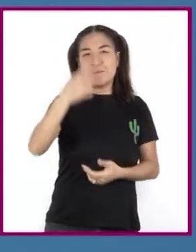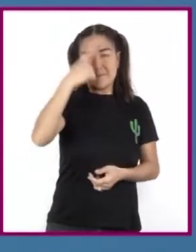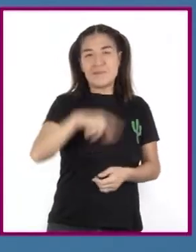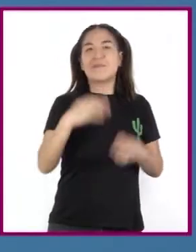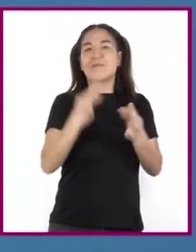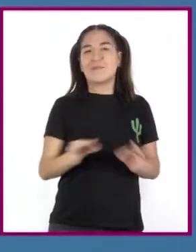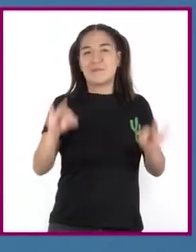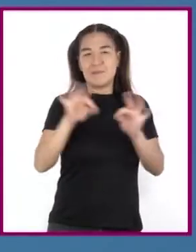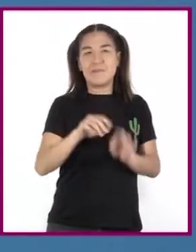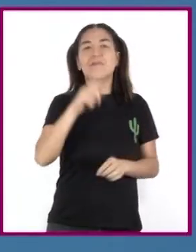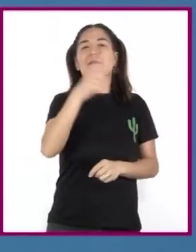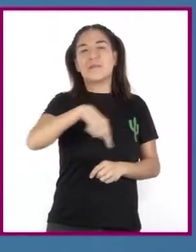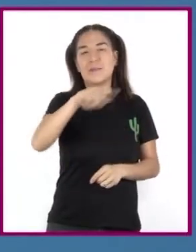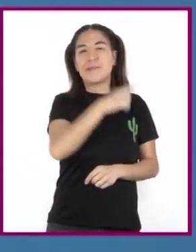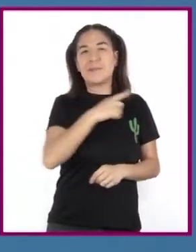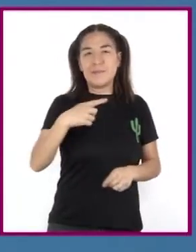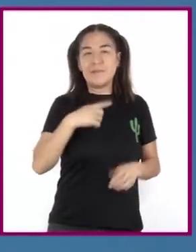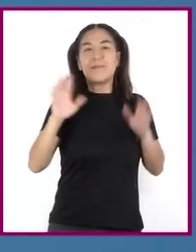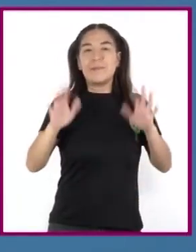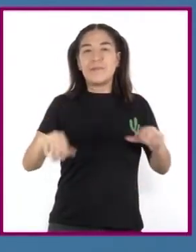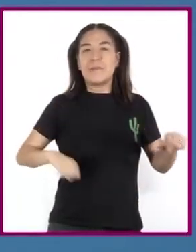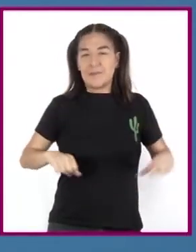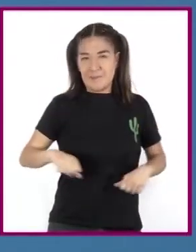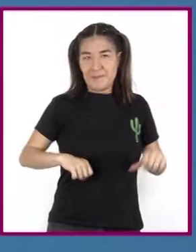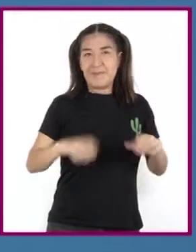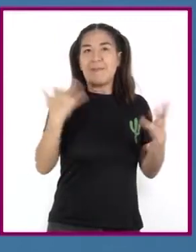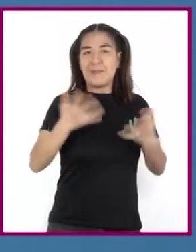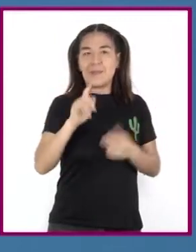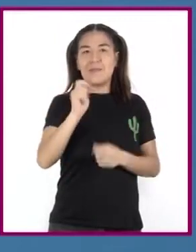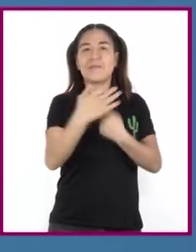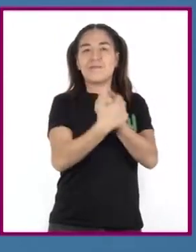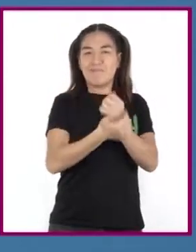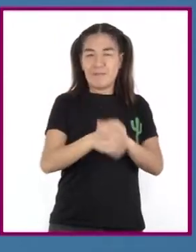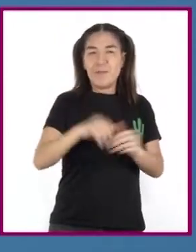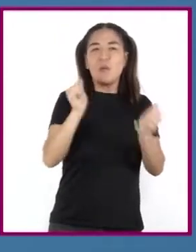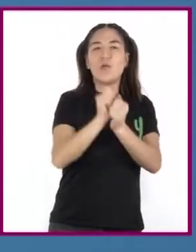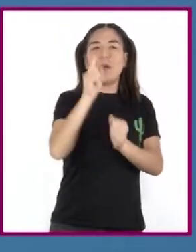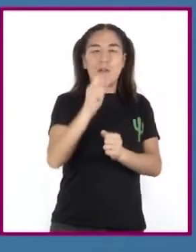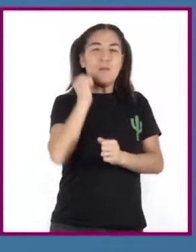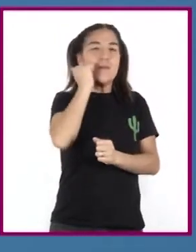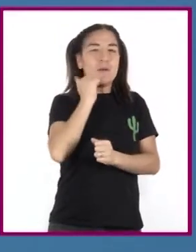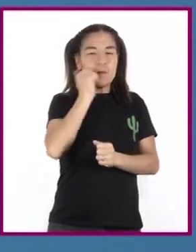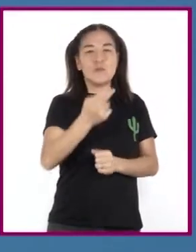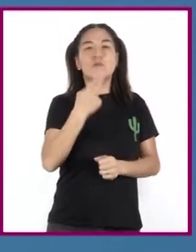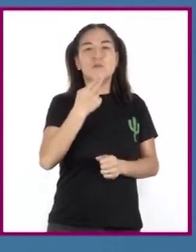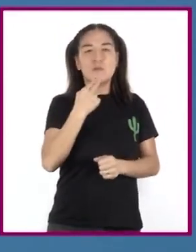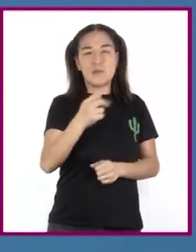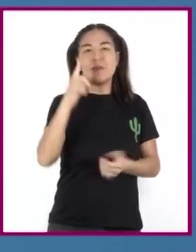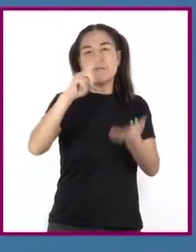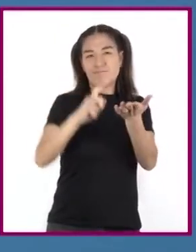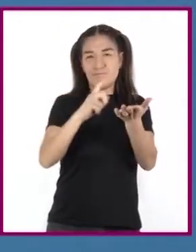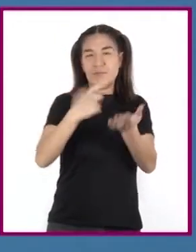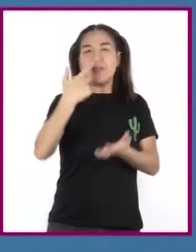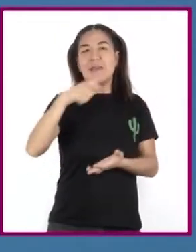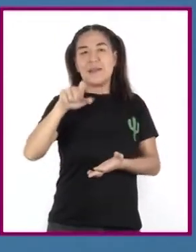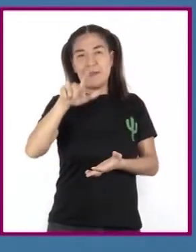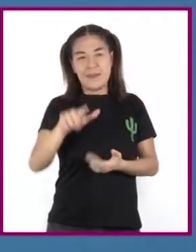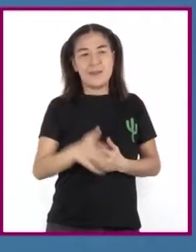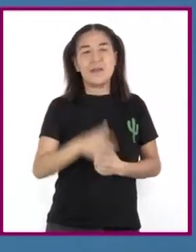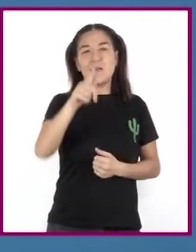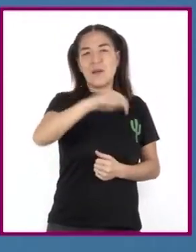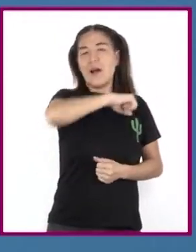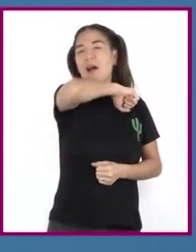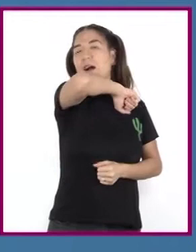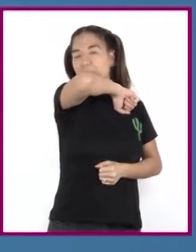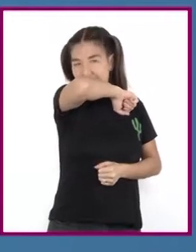y debemos mantener acciones como el lavado de mano con agua y jabón, el uso de gel antibacterial, el estornudo